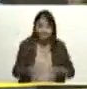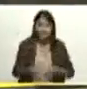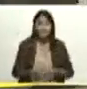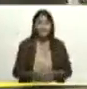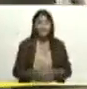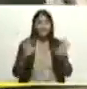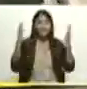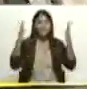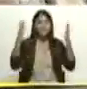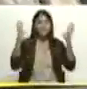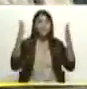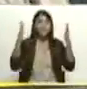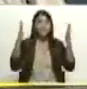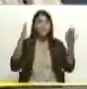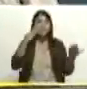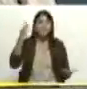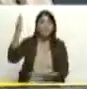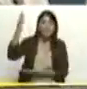principales